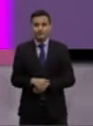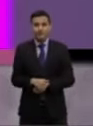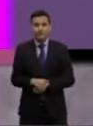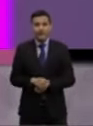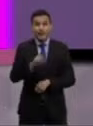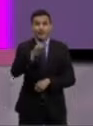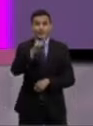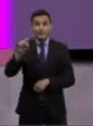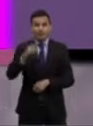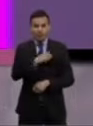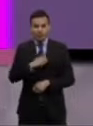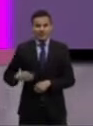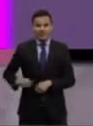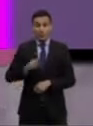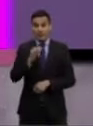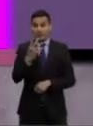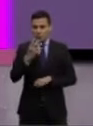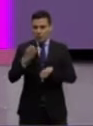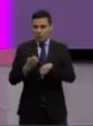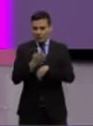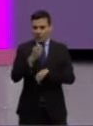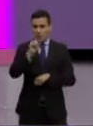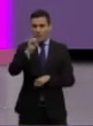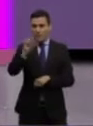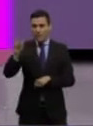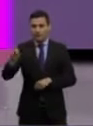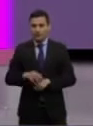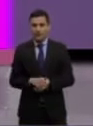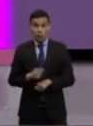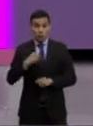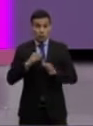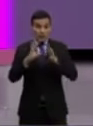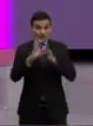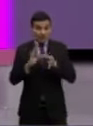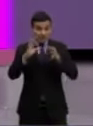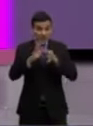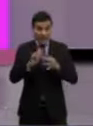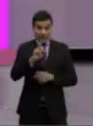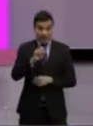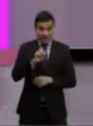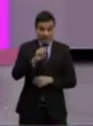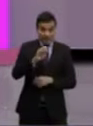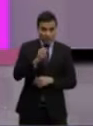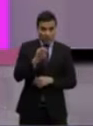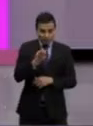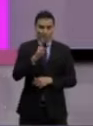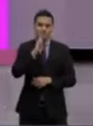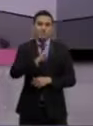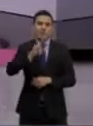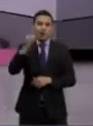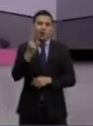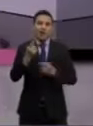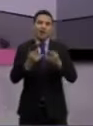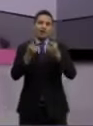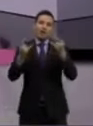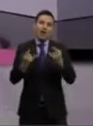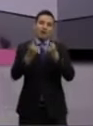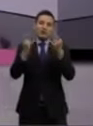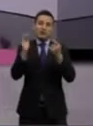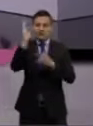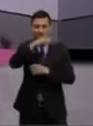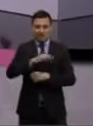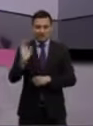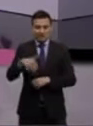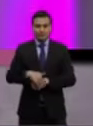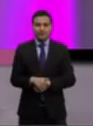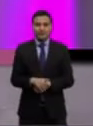100 municipios en 24 estados. Dato, mata relato. Natalia. Sí, primero dice, rapidito voy a hablar porque veo que me queda poco